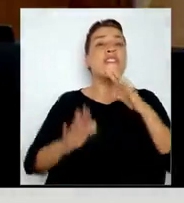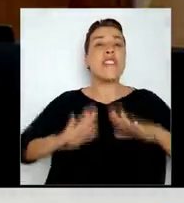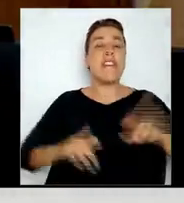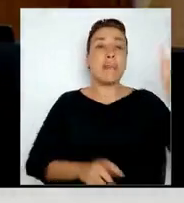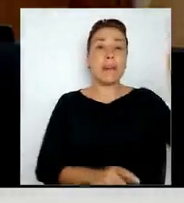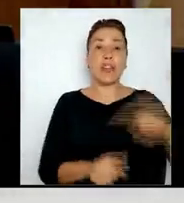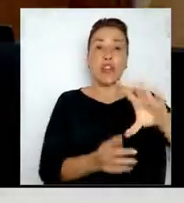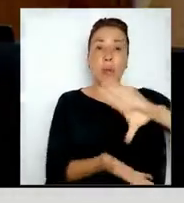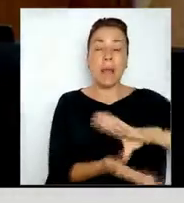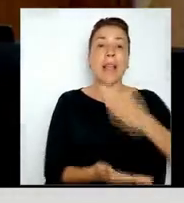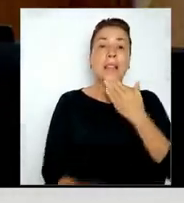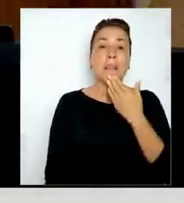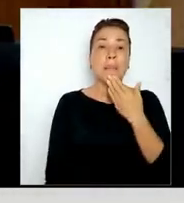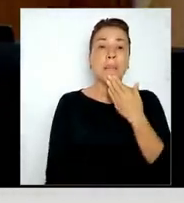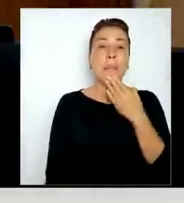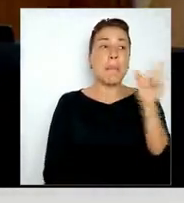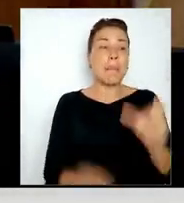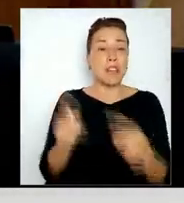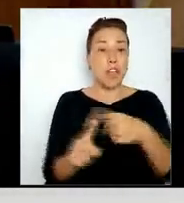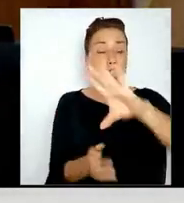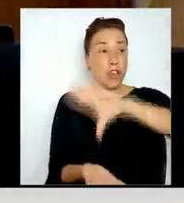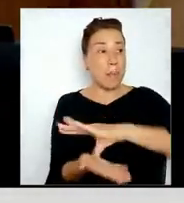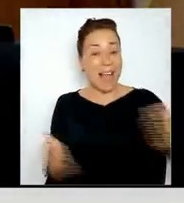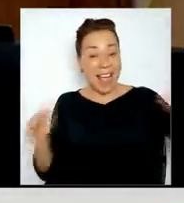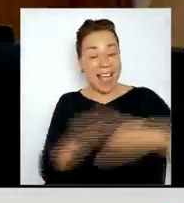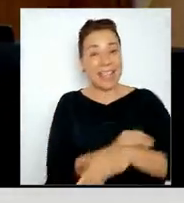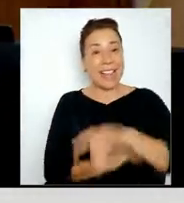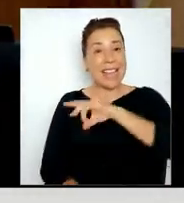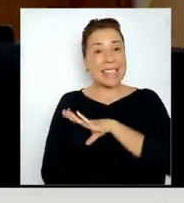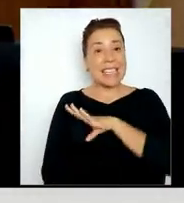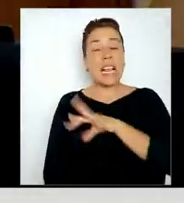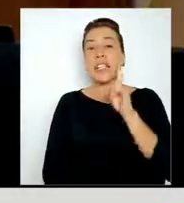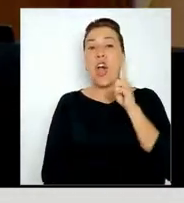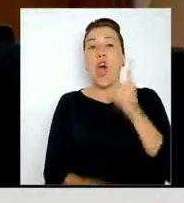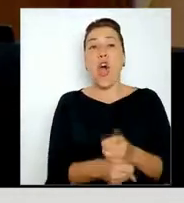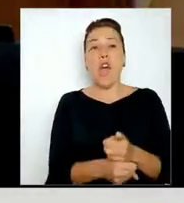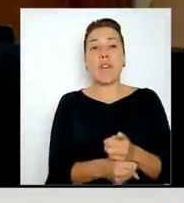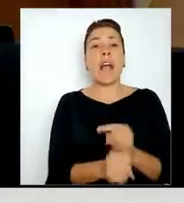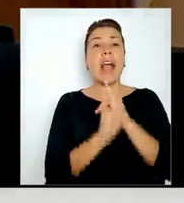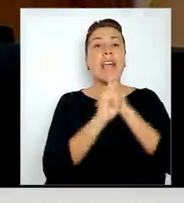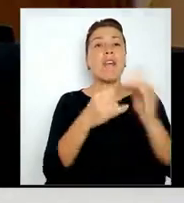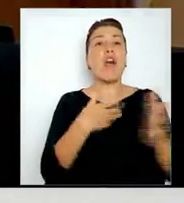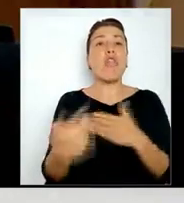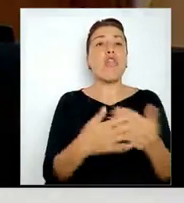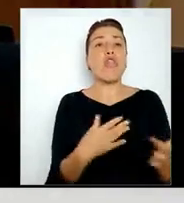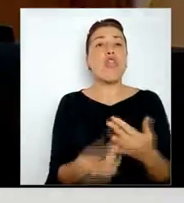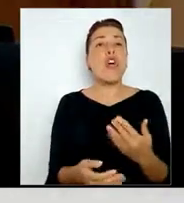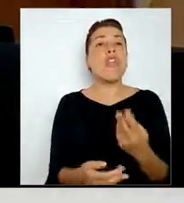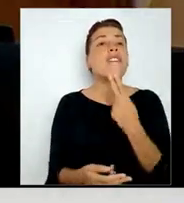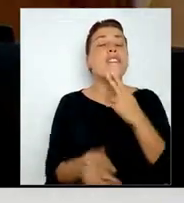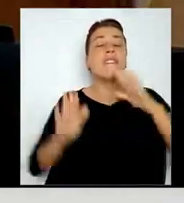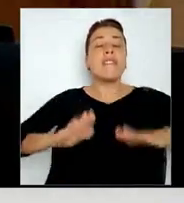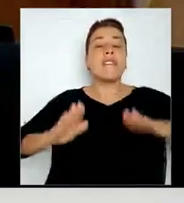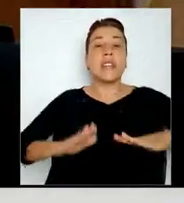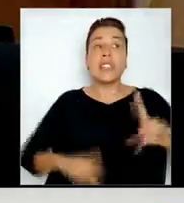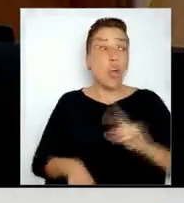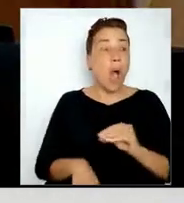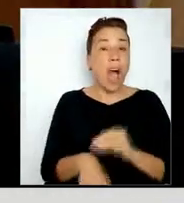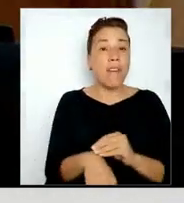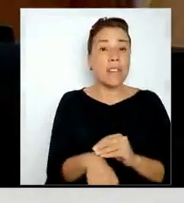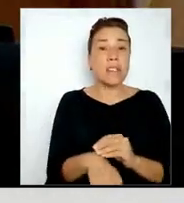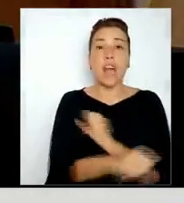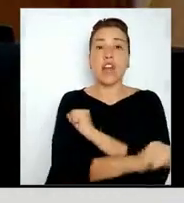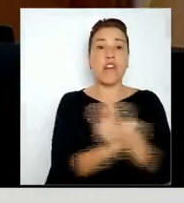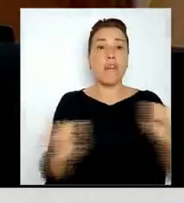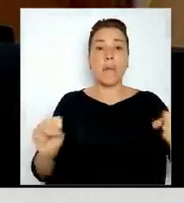que los migrantes que entran a Chile estarán obligados a informar su dirección de estadía si no lo no pueden entrar así